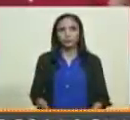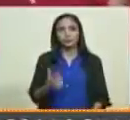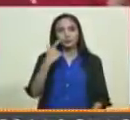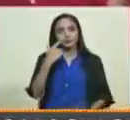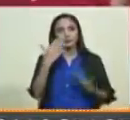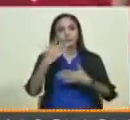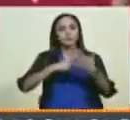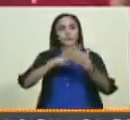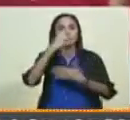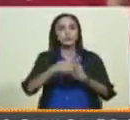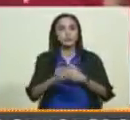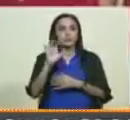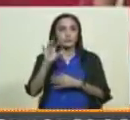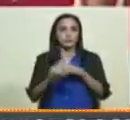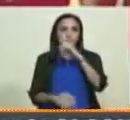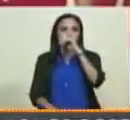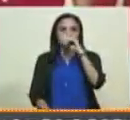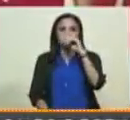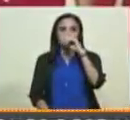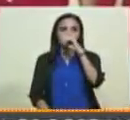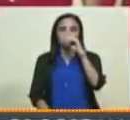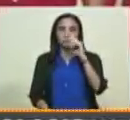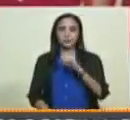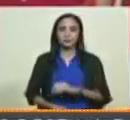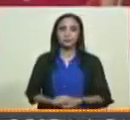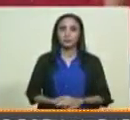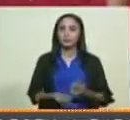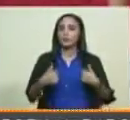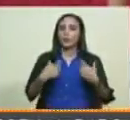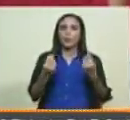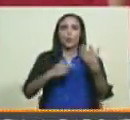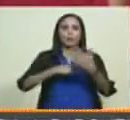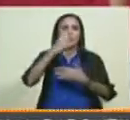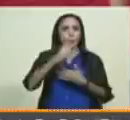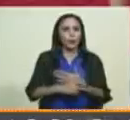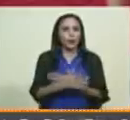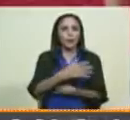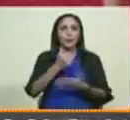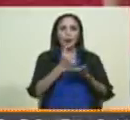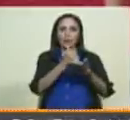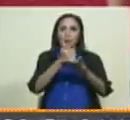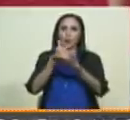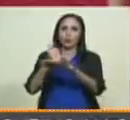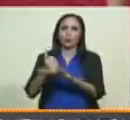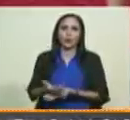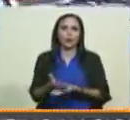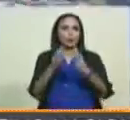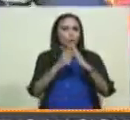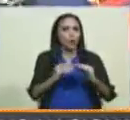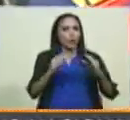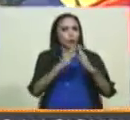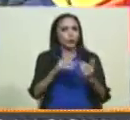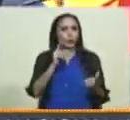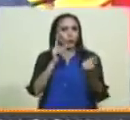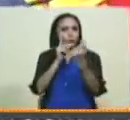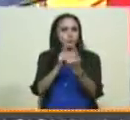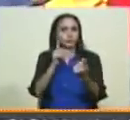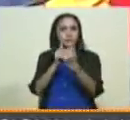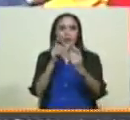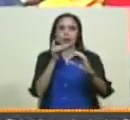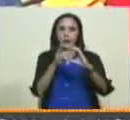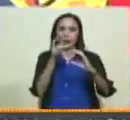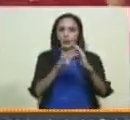patria y tengo muchos planes para la clase media, para protegerla a través del carnet de la